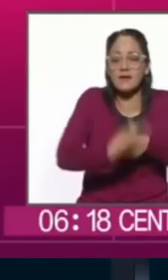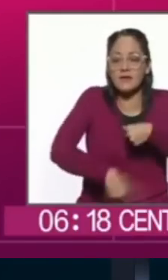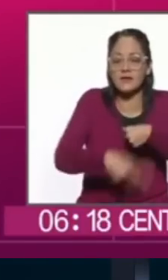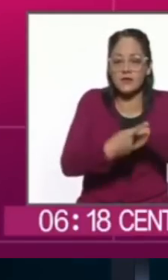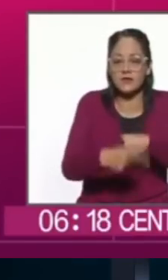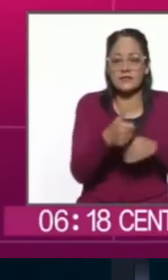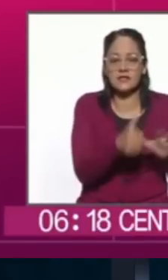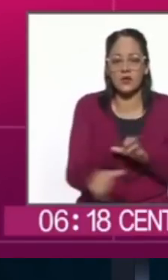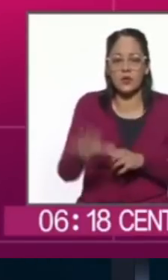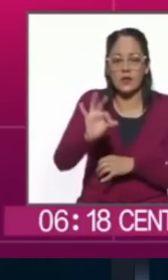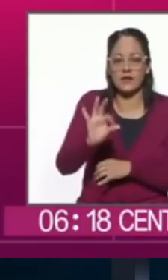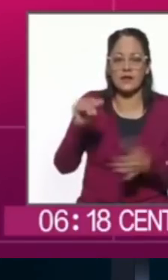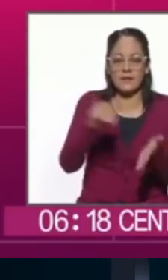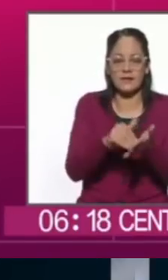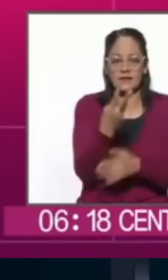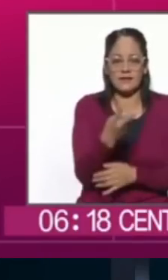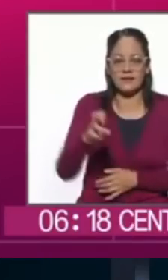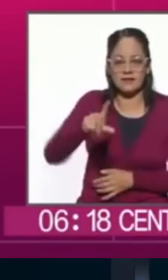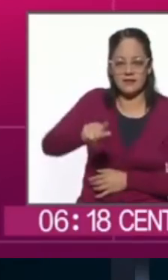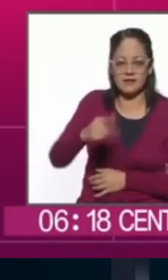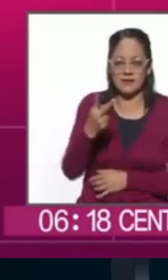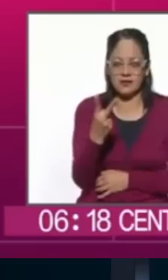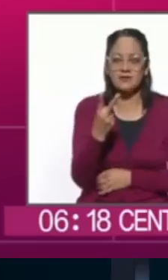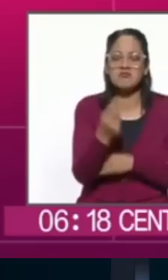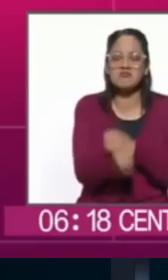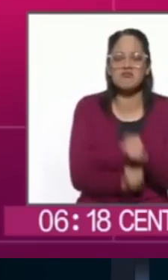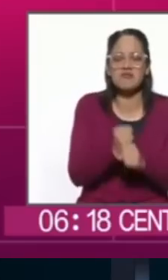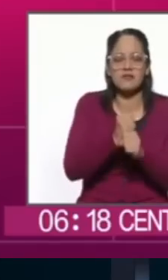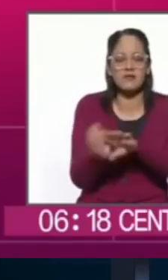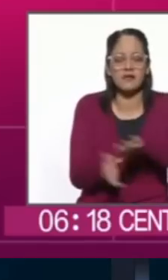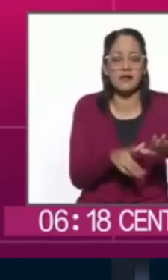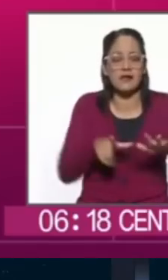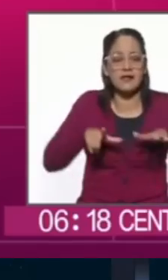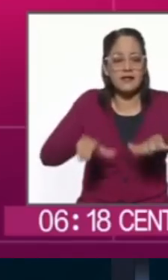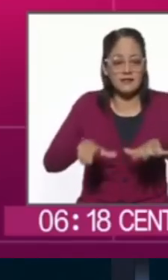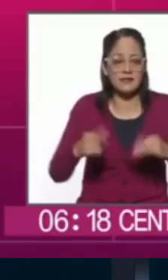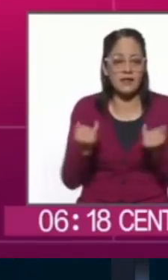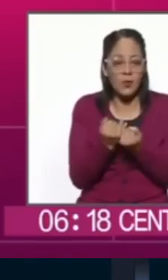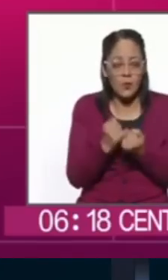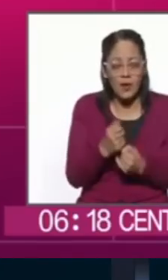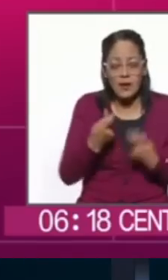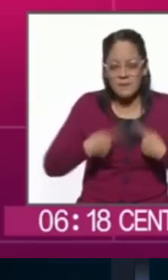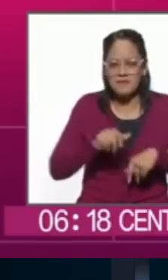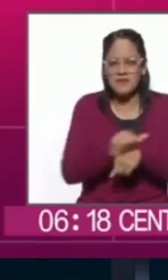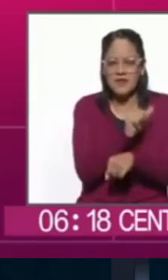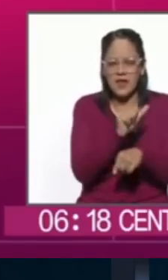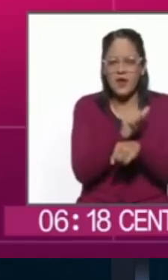640.372 pesos al año. 17. Cuentan con seguros para